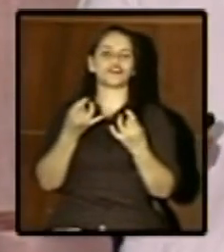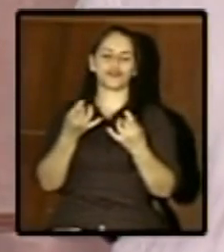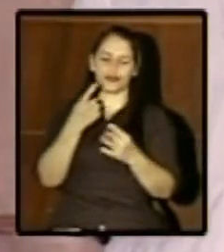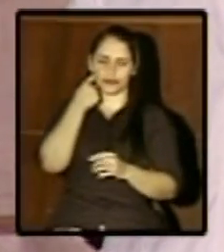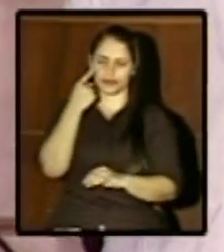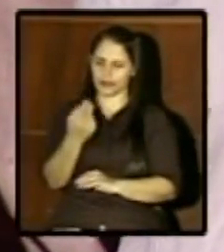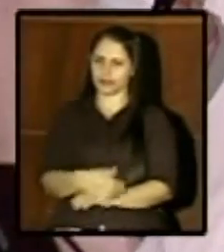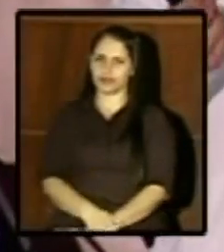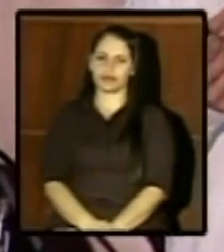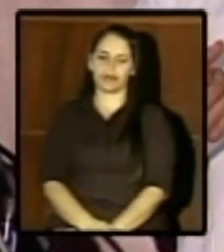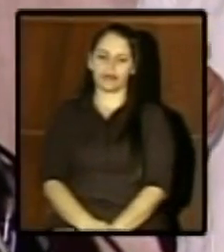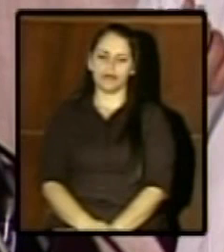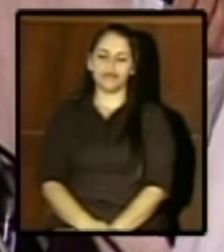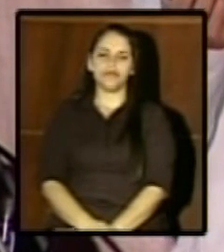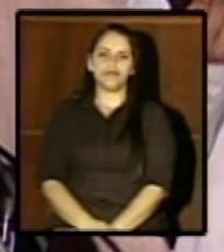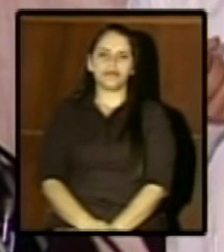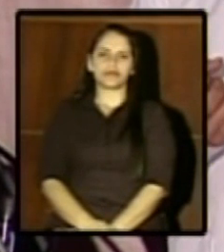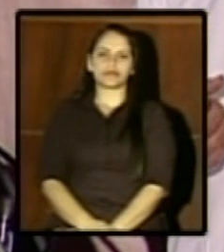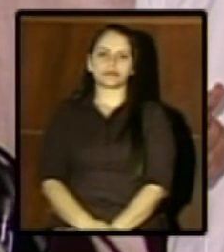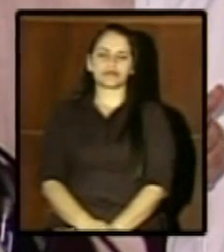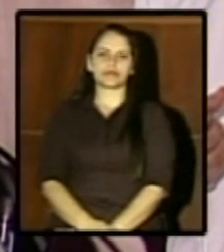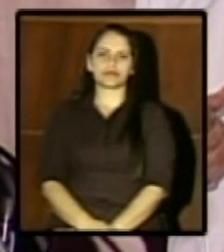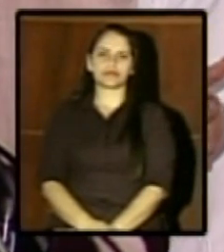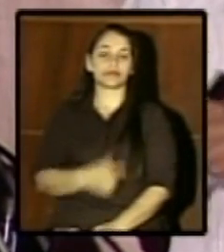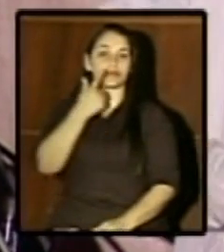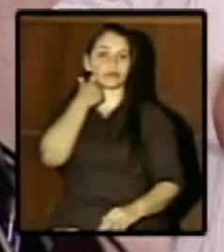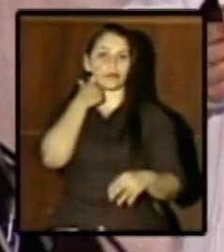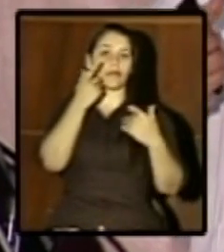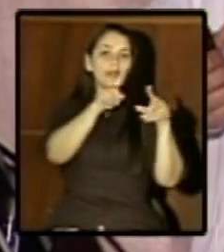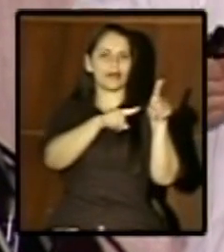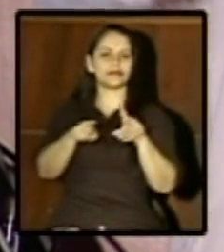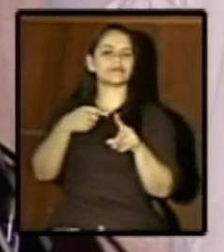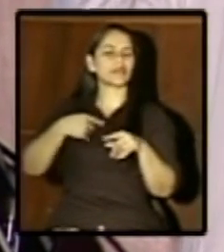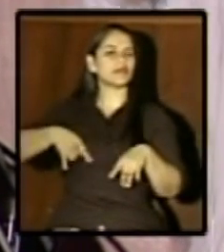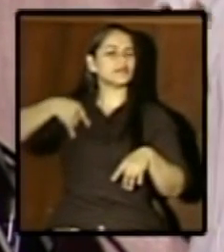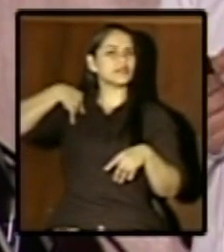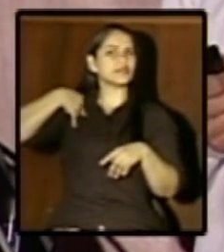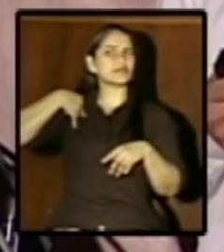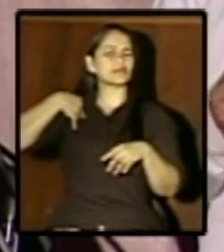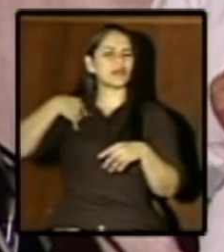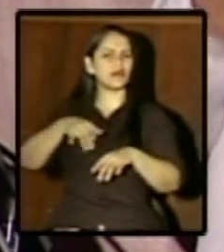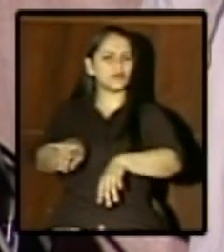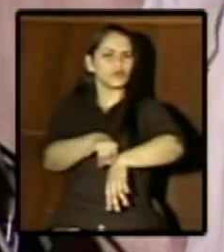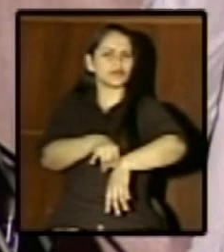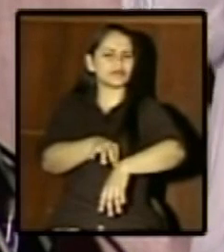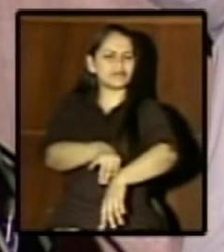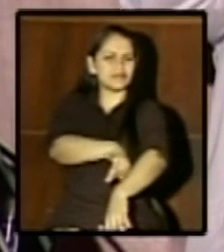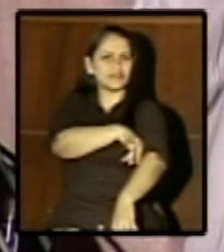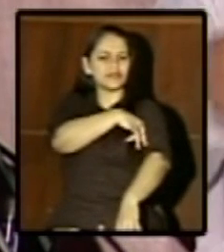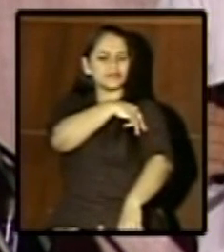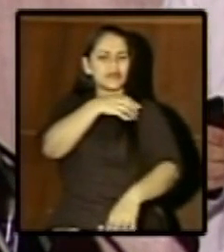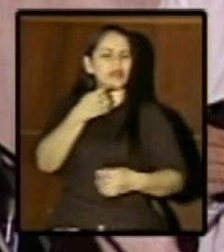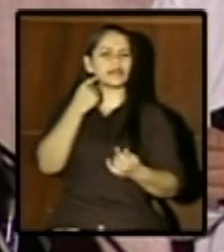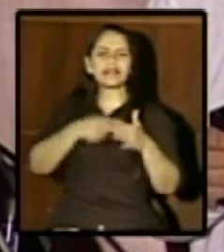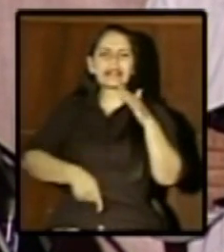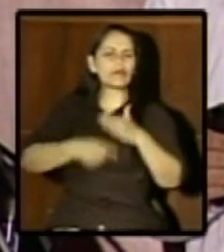Una vez estos receptores perciben esa información, la van a transmitir rápidamente a través de